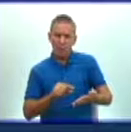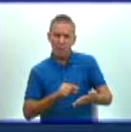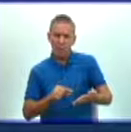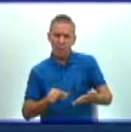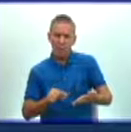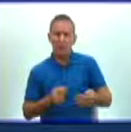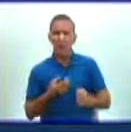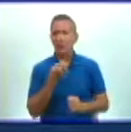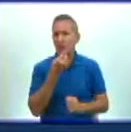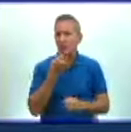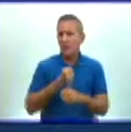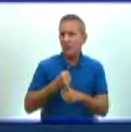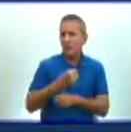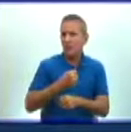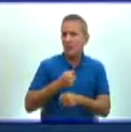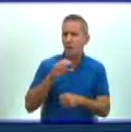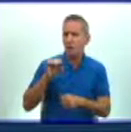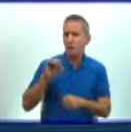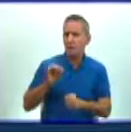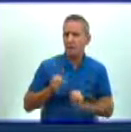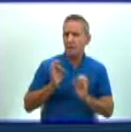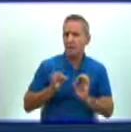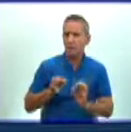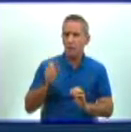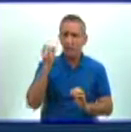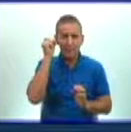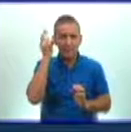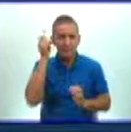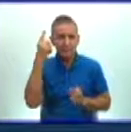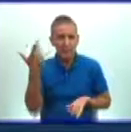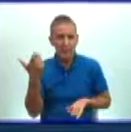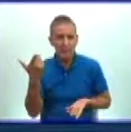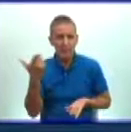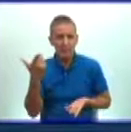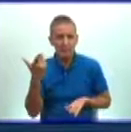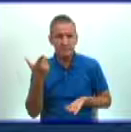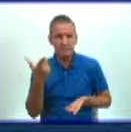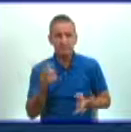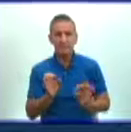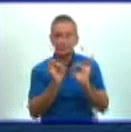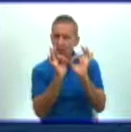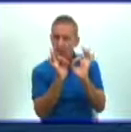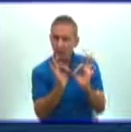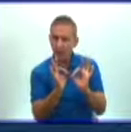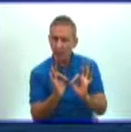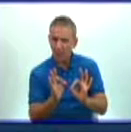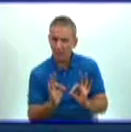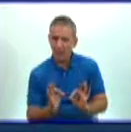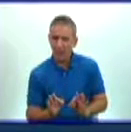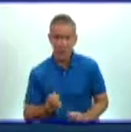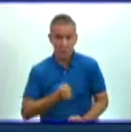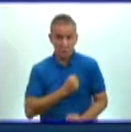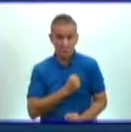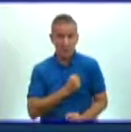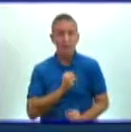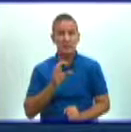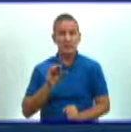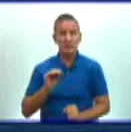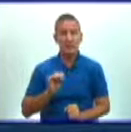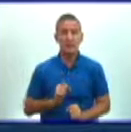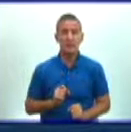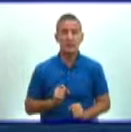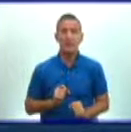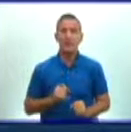utilizar para hablar de una misma idea, para detallar lo que se quiere decir, para distinguir